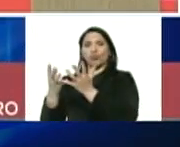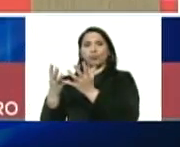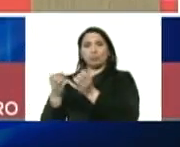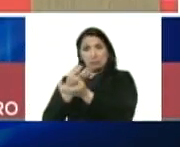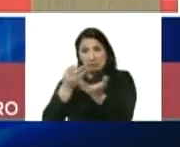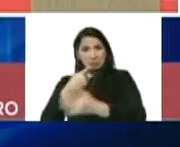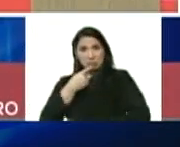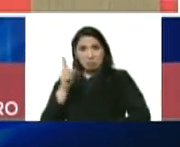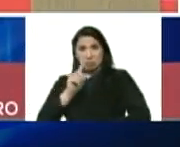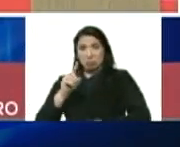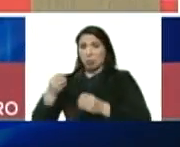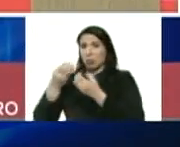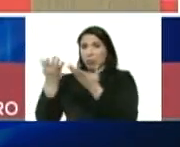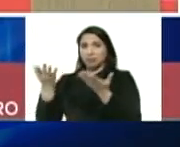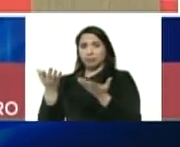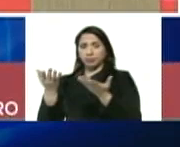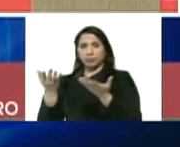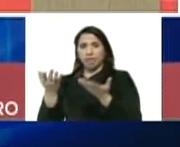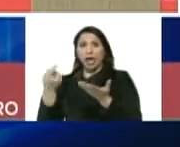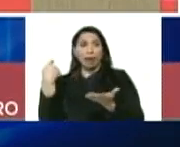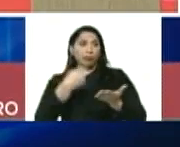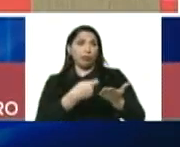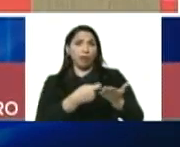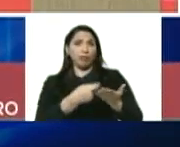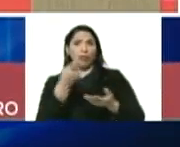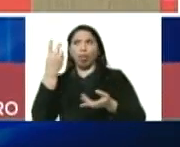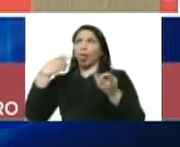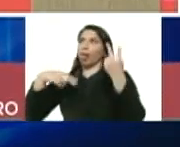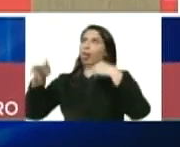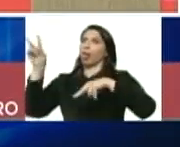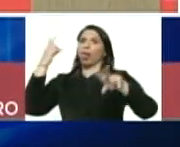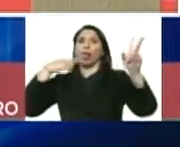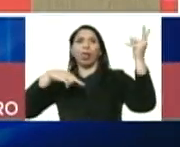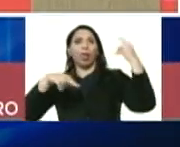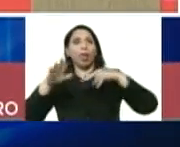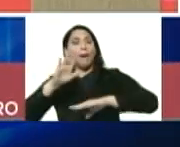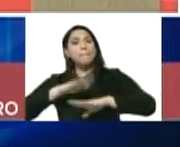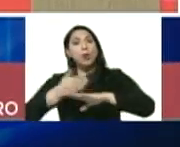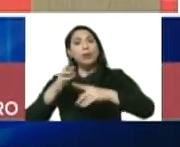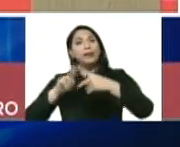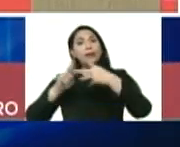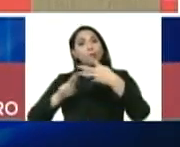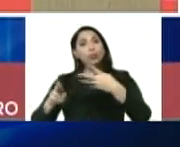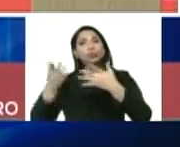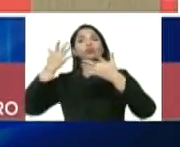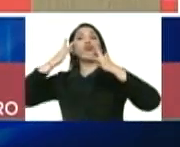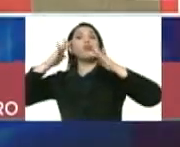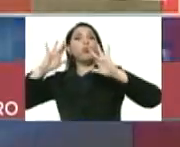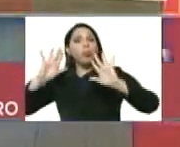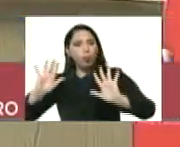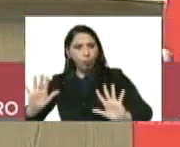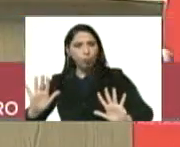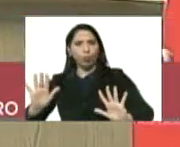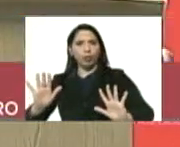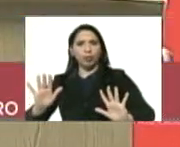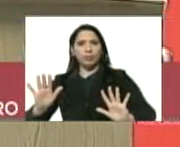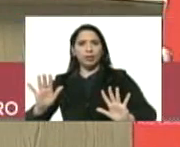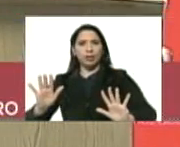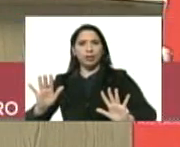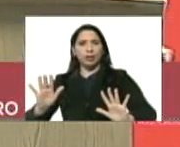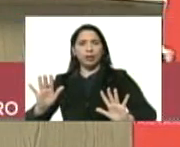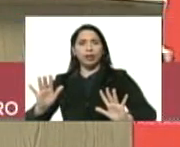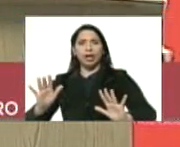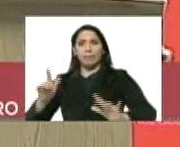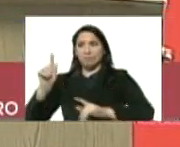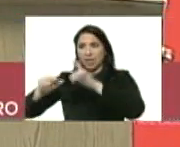los donantes se hacen la vista gorda, porque esos recursos que están supuestamente recibiendo los donantes